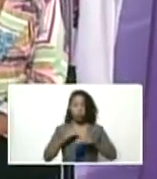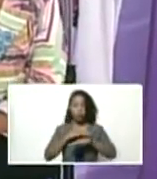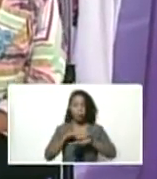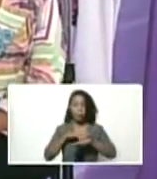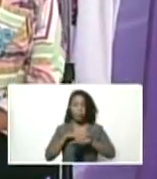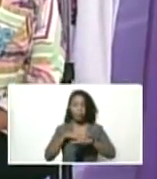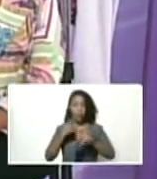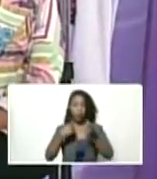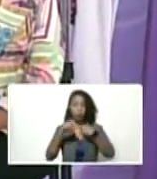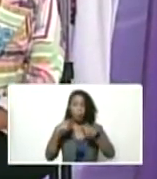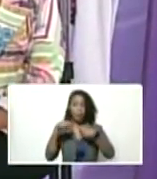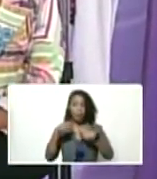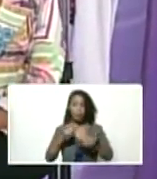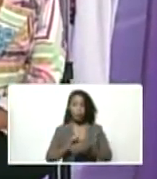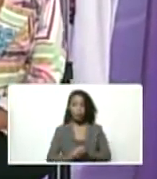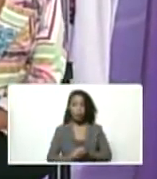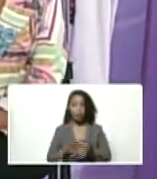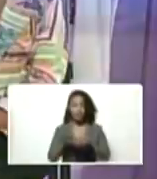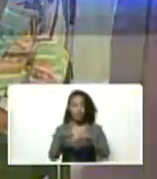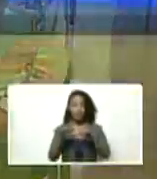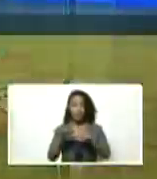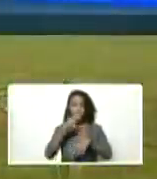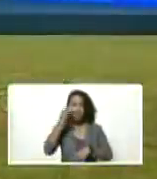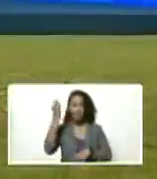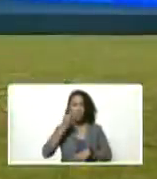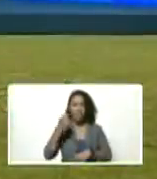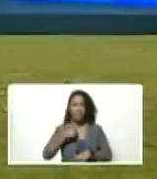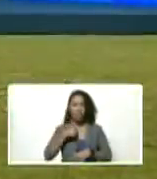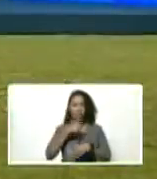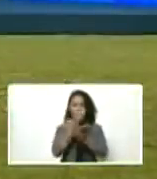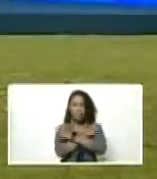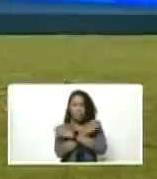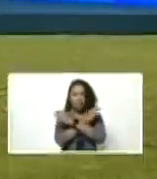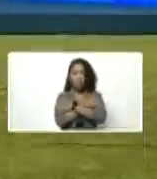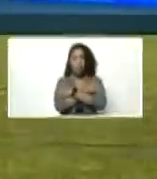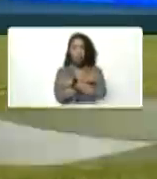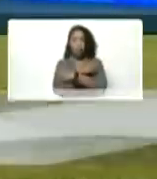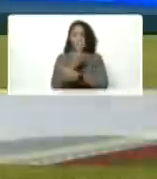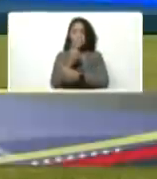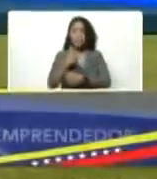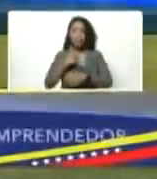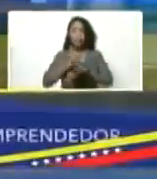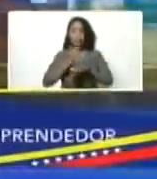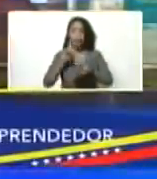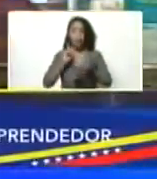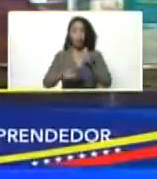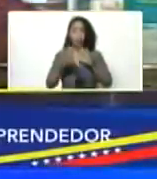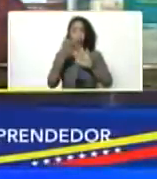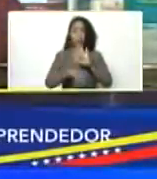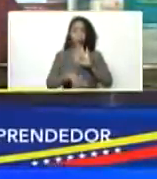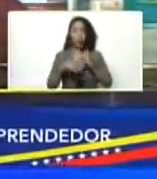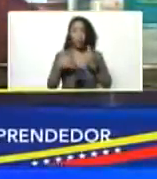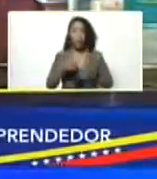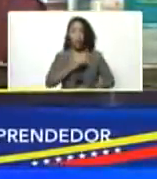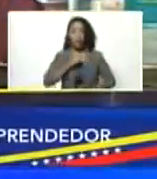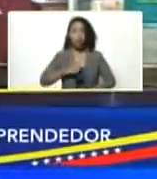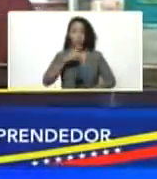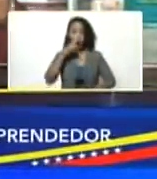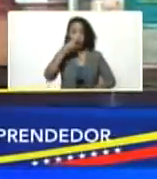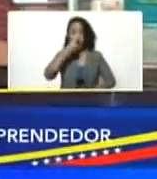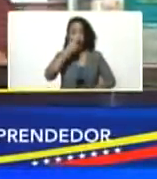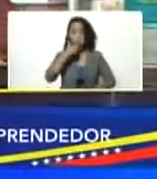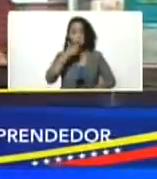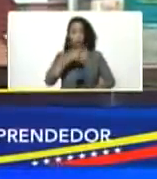Comercio. Una belleza, de verdad, los felicito. Bueno, me dicen que tiene ahí el último capítulo de